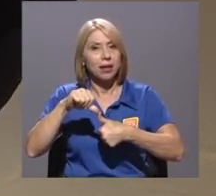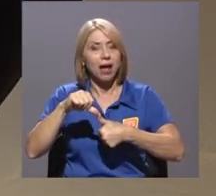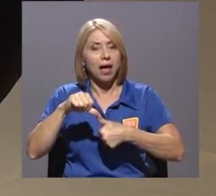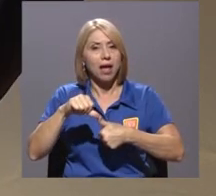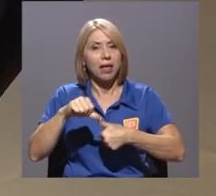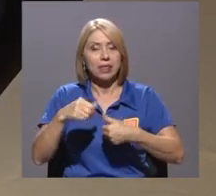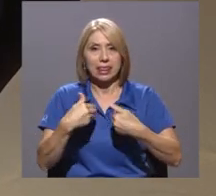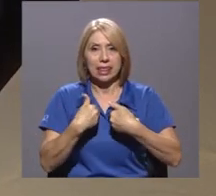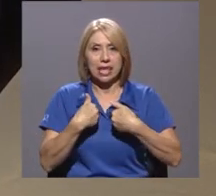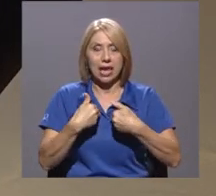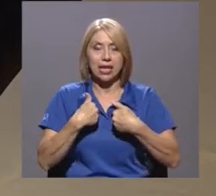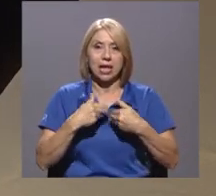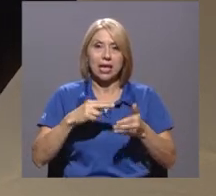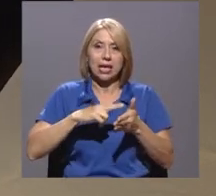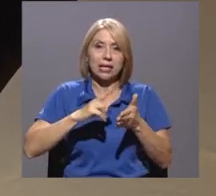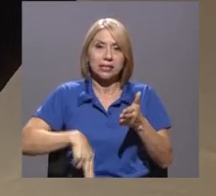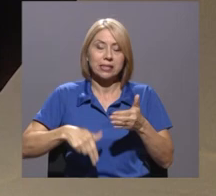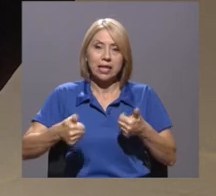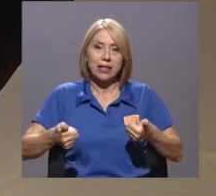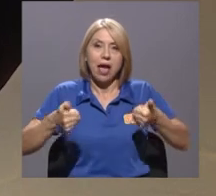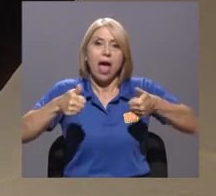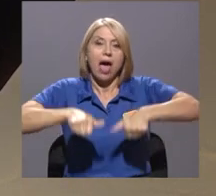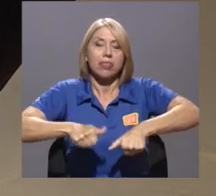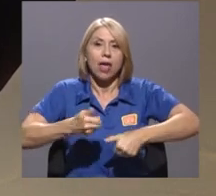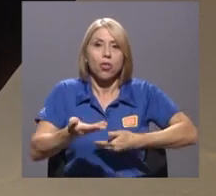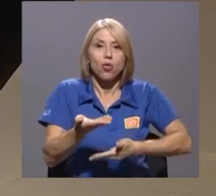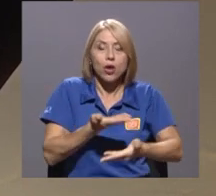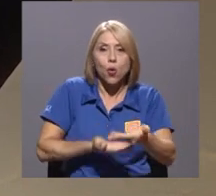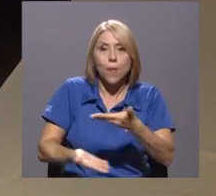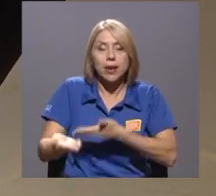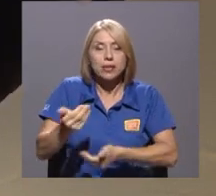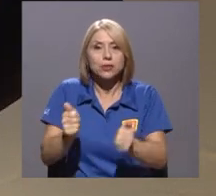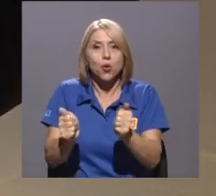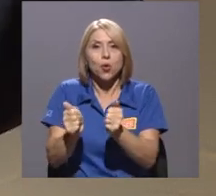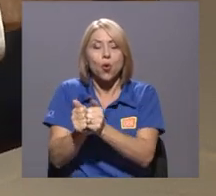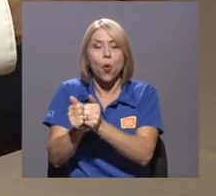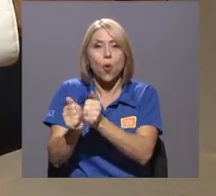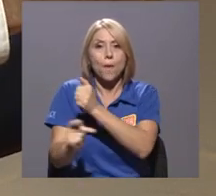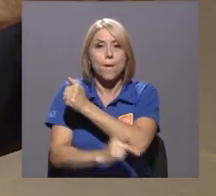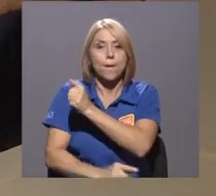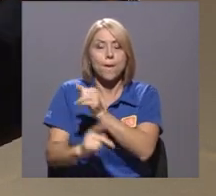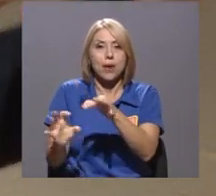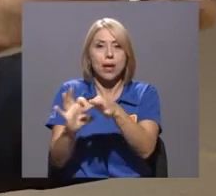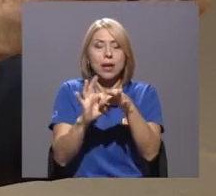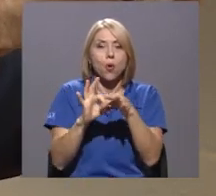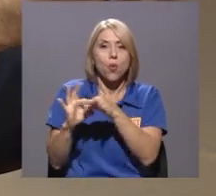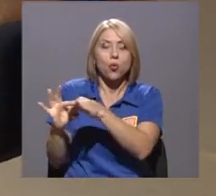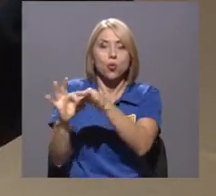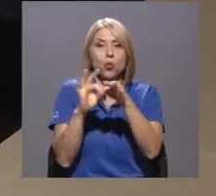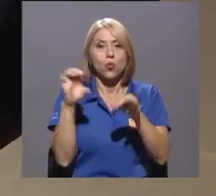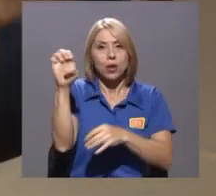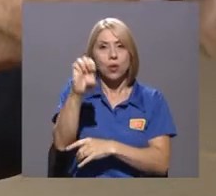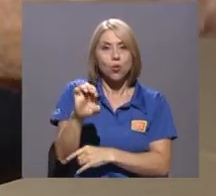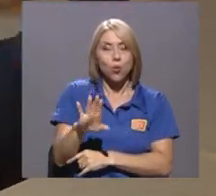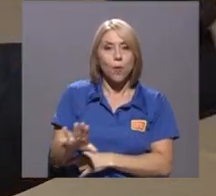este tratado de cooperación con la unión europea que si esa